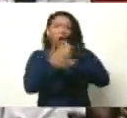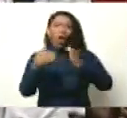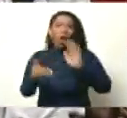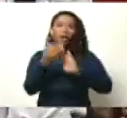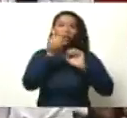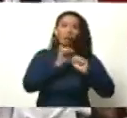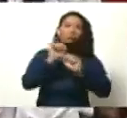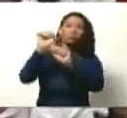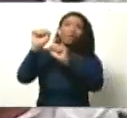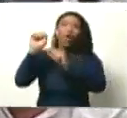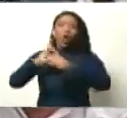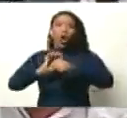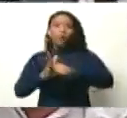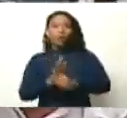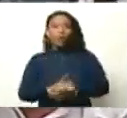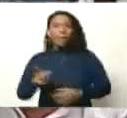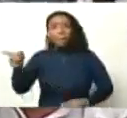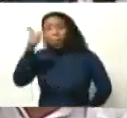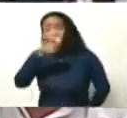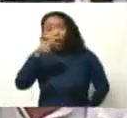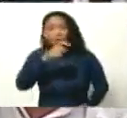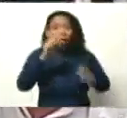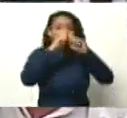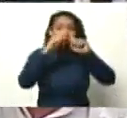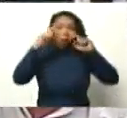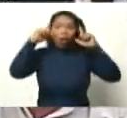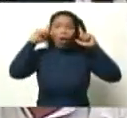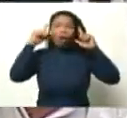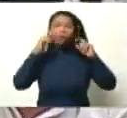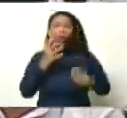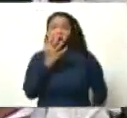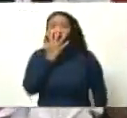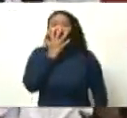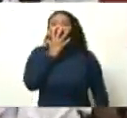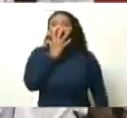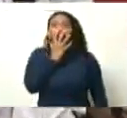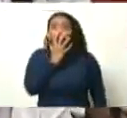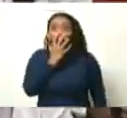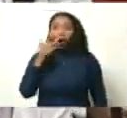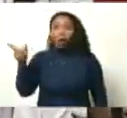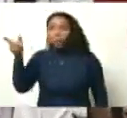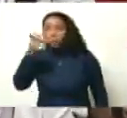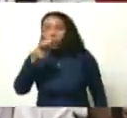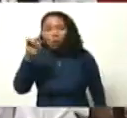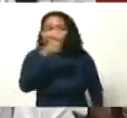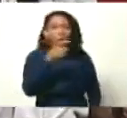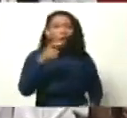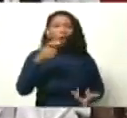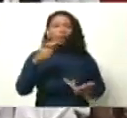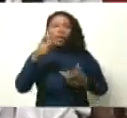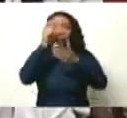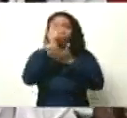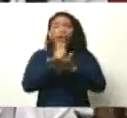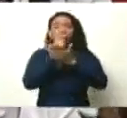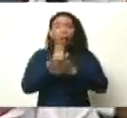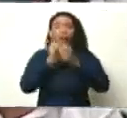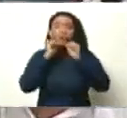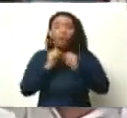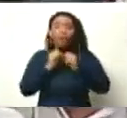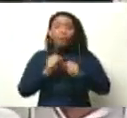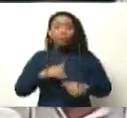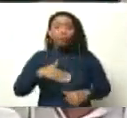COVID, buscando los tapabocas, los respiradores, que las unidades de terapia intensiva pudieran